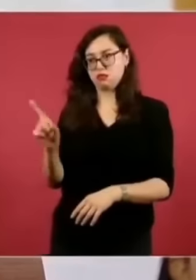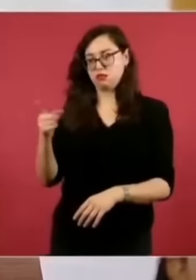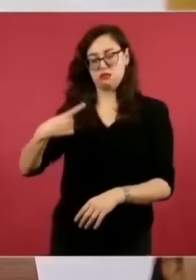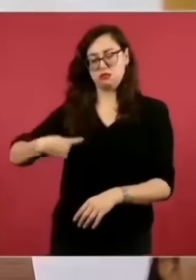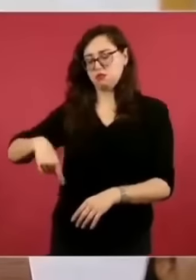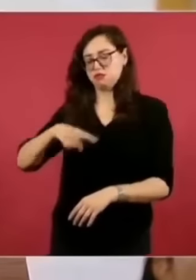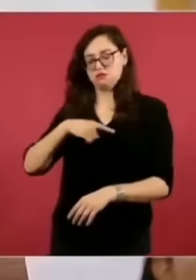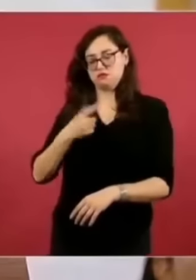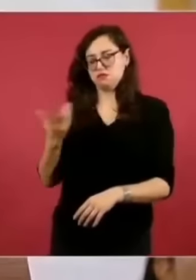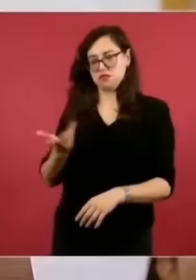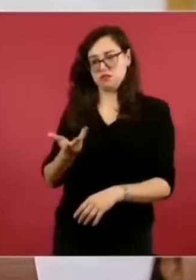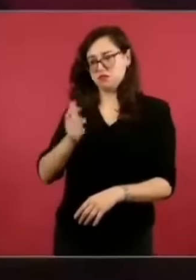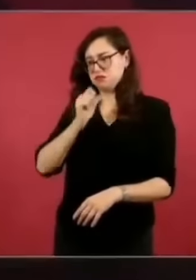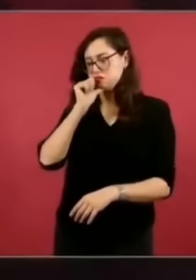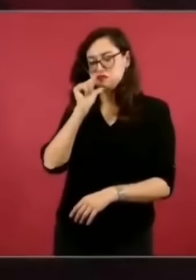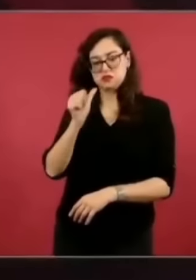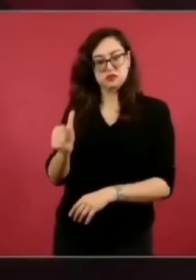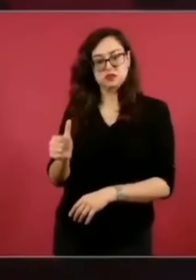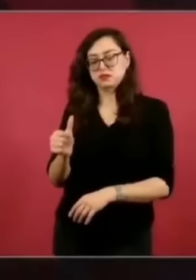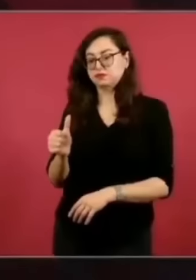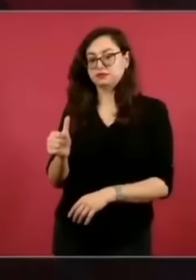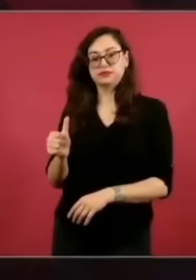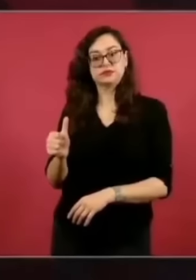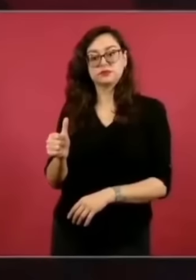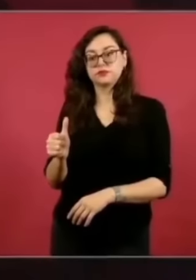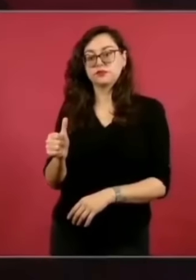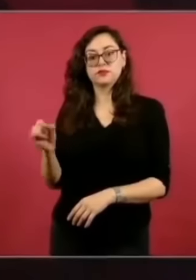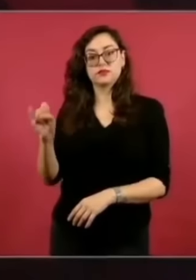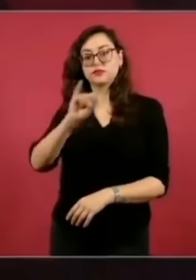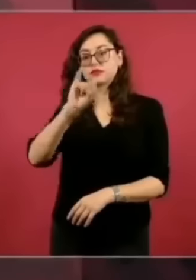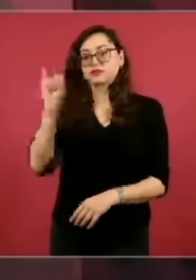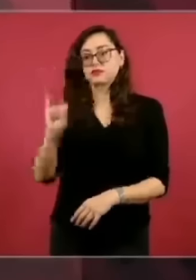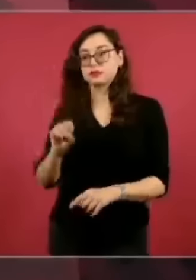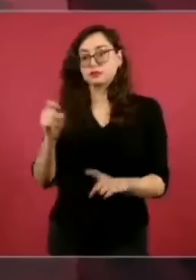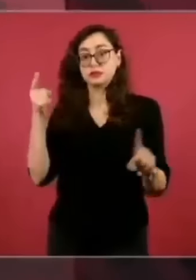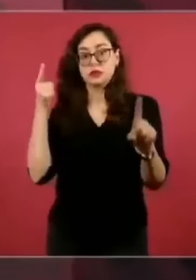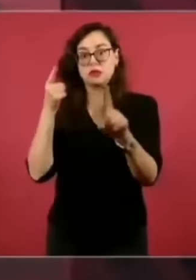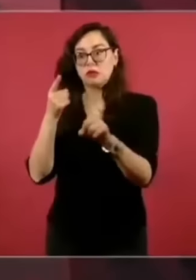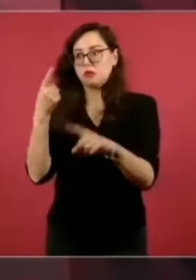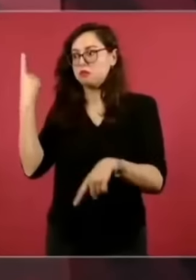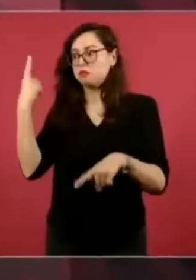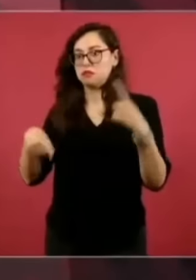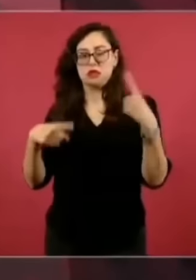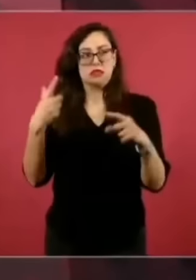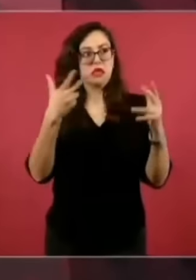tenemos el propósito de quitarle la vida a nadie,